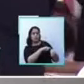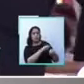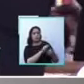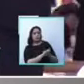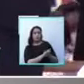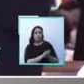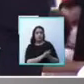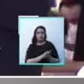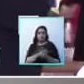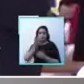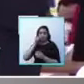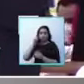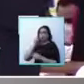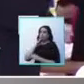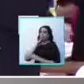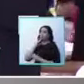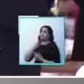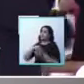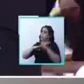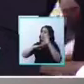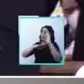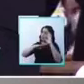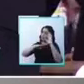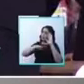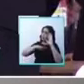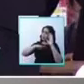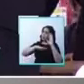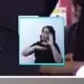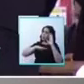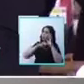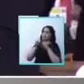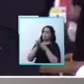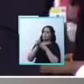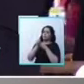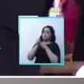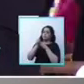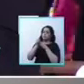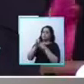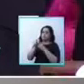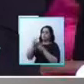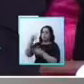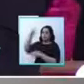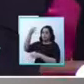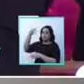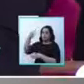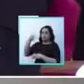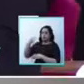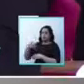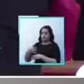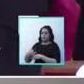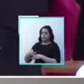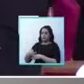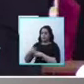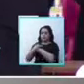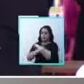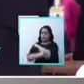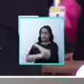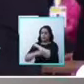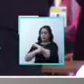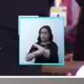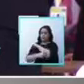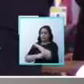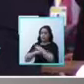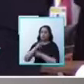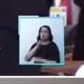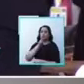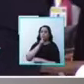crimen organizado, ¿verdad? Deterioro de las condiciones de vida de los hondureños, a un 75% de la población